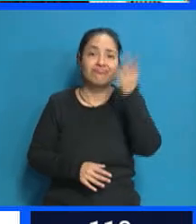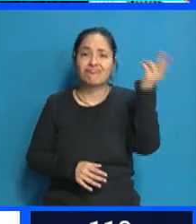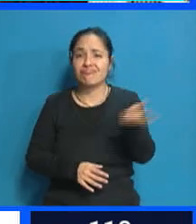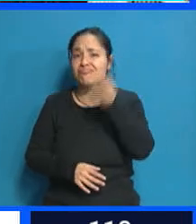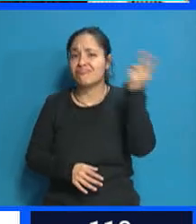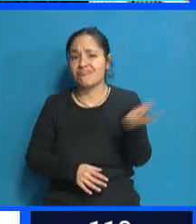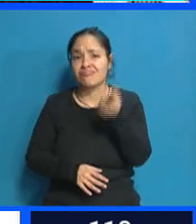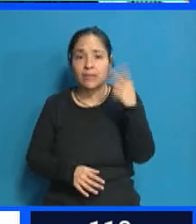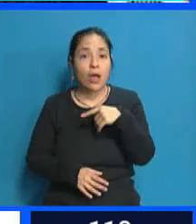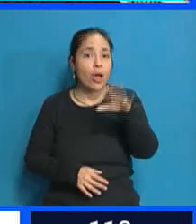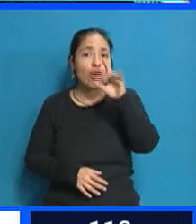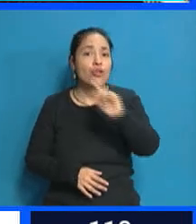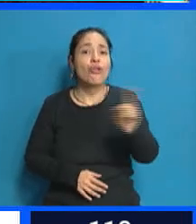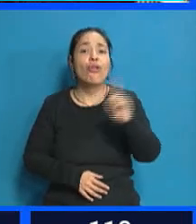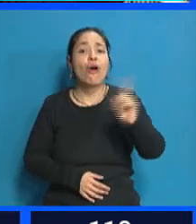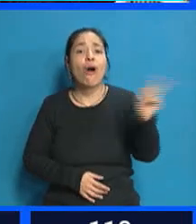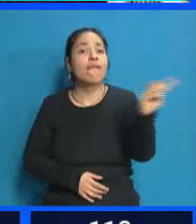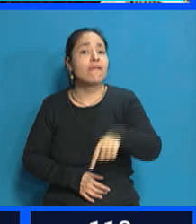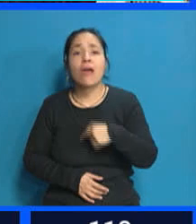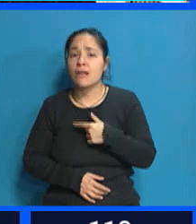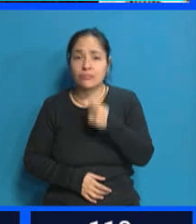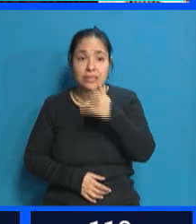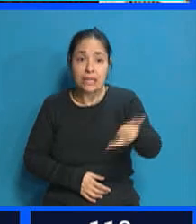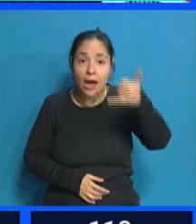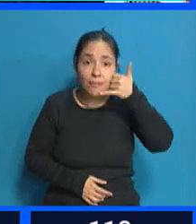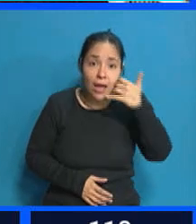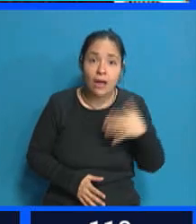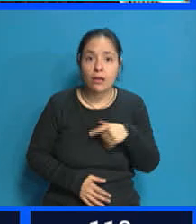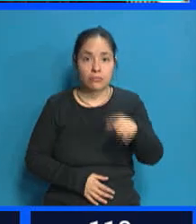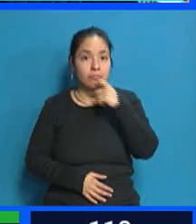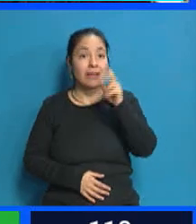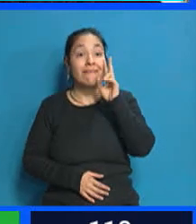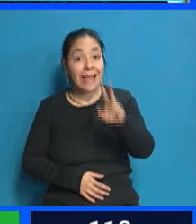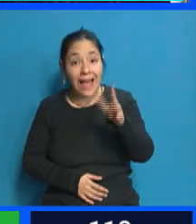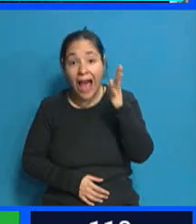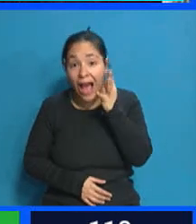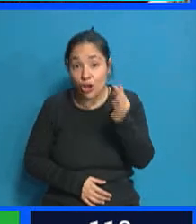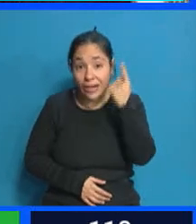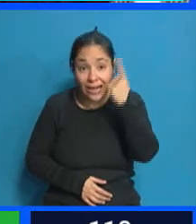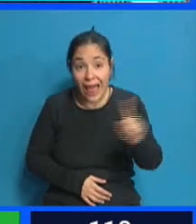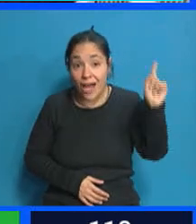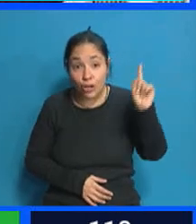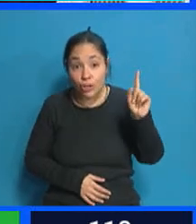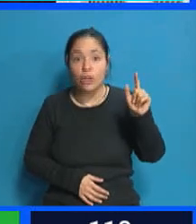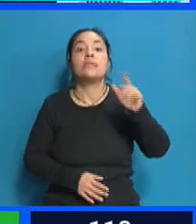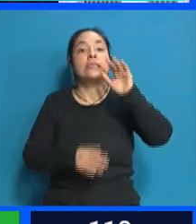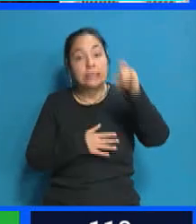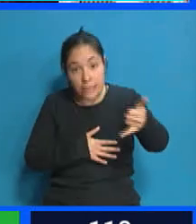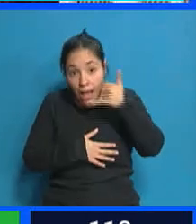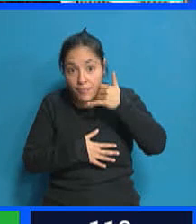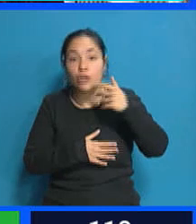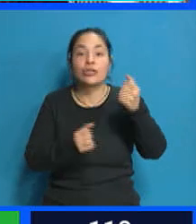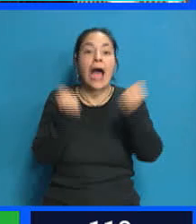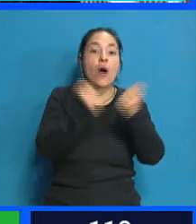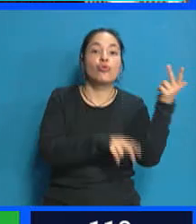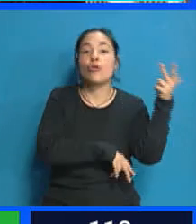mucho. No vienen nunca, los llamás. Y dicen ellos, no, si usted ve algo raro, llamen y nosotros mandamos la unidad.